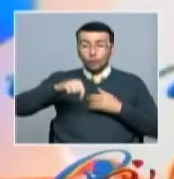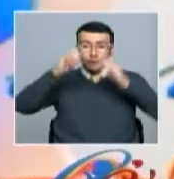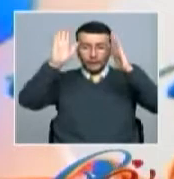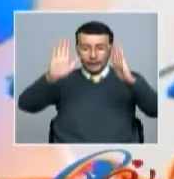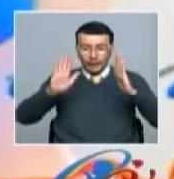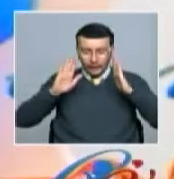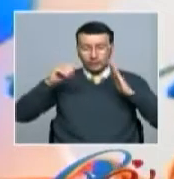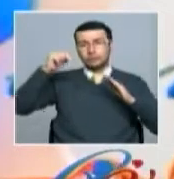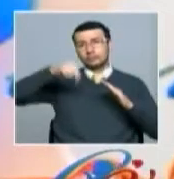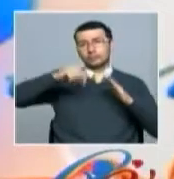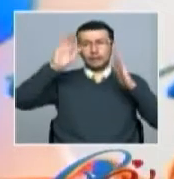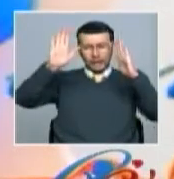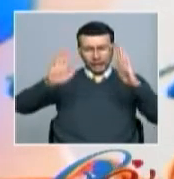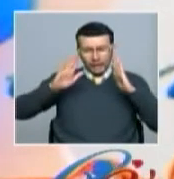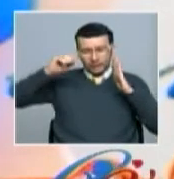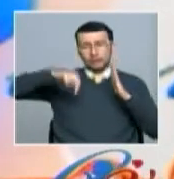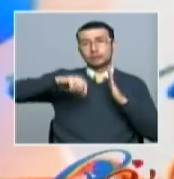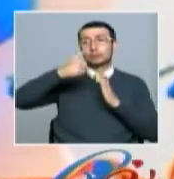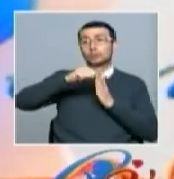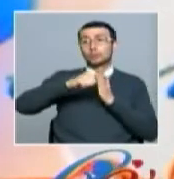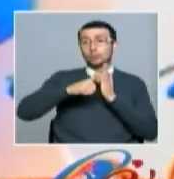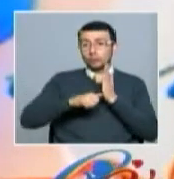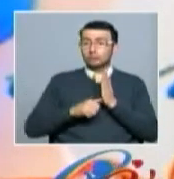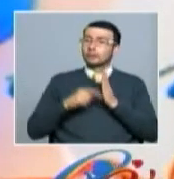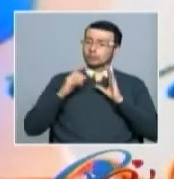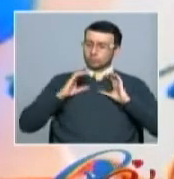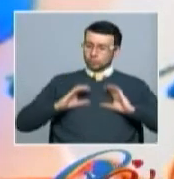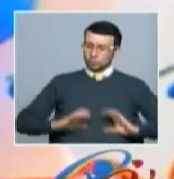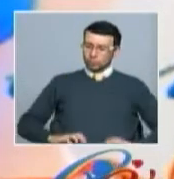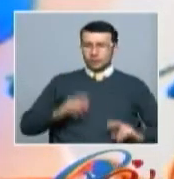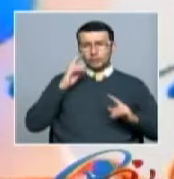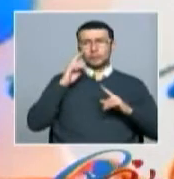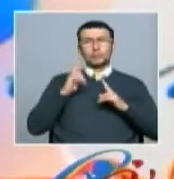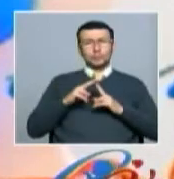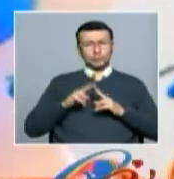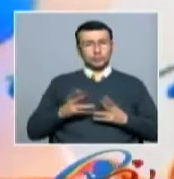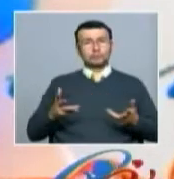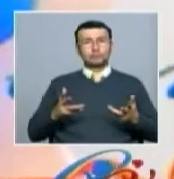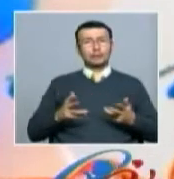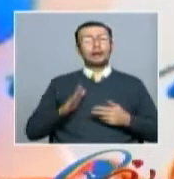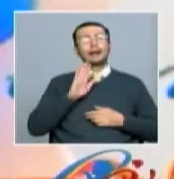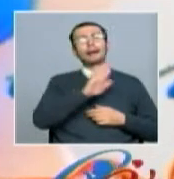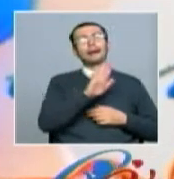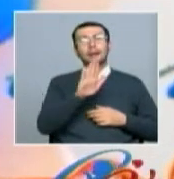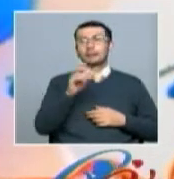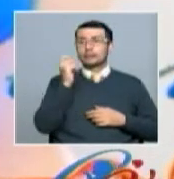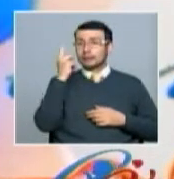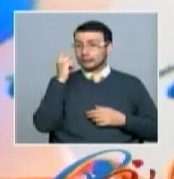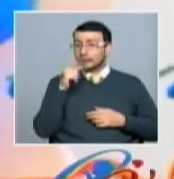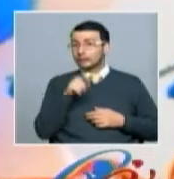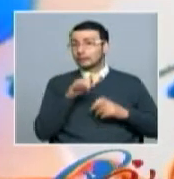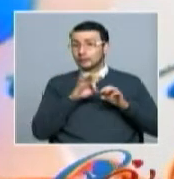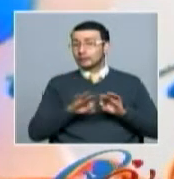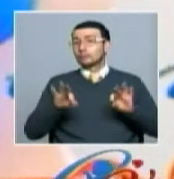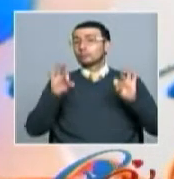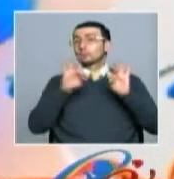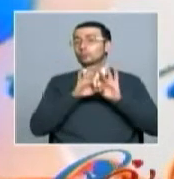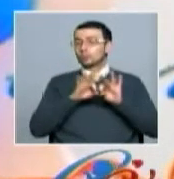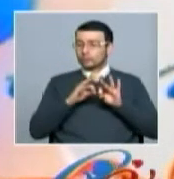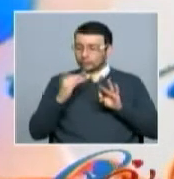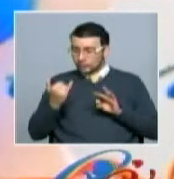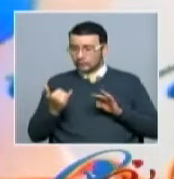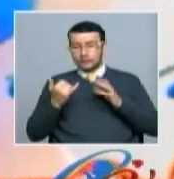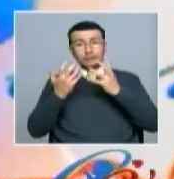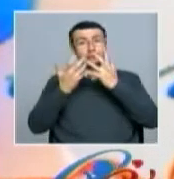atentos a este programa que es de anatomía, para que ustedes entiendan realmente la importancia del